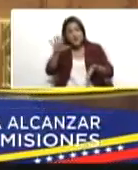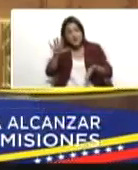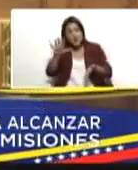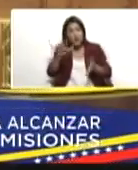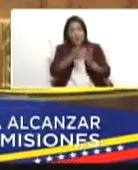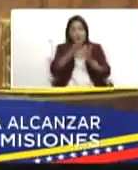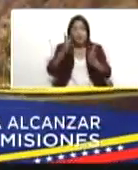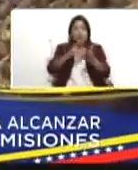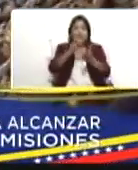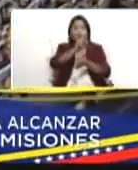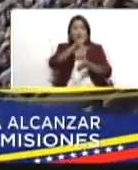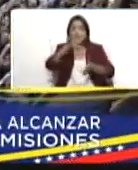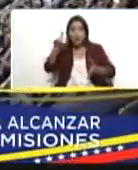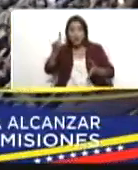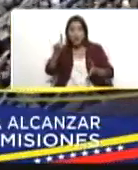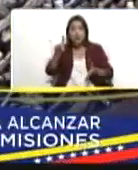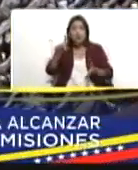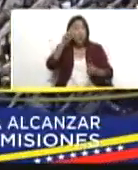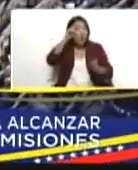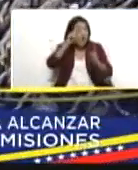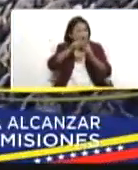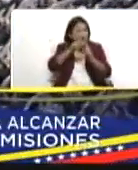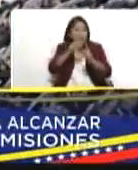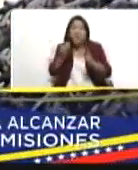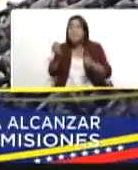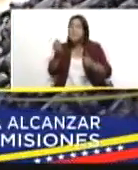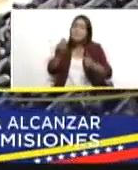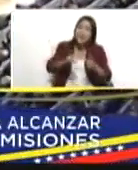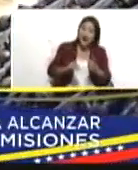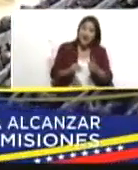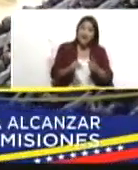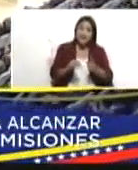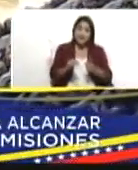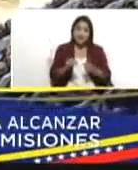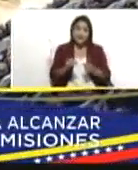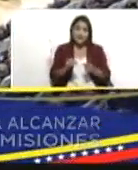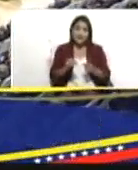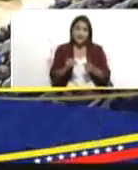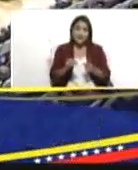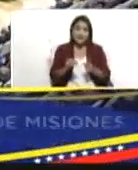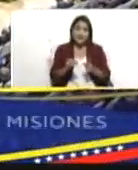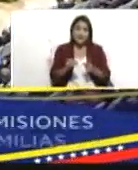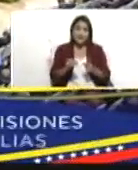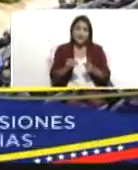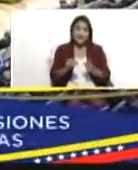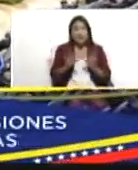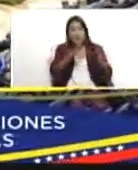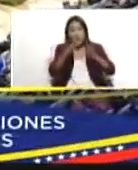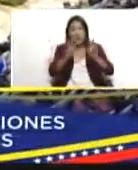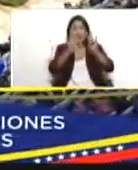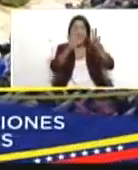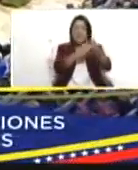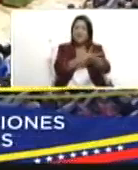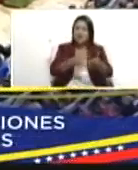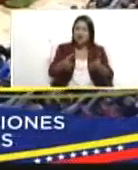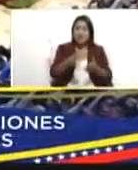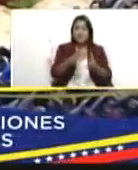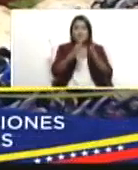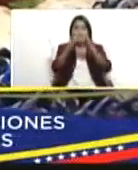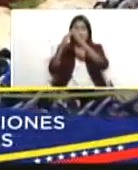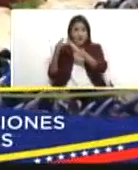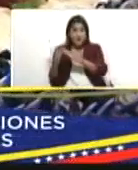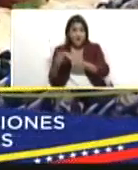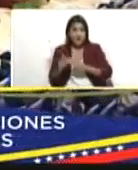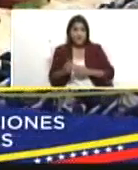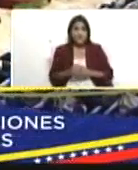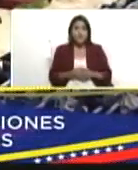2031 tendrá que tener una meta poderosa que no puede bajar de 7 millones de viviendas y esas 2 millones de viviendas